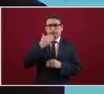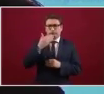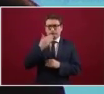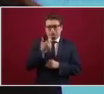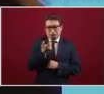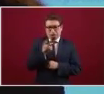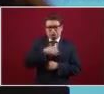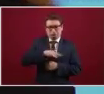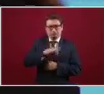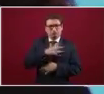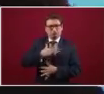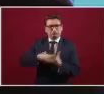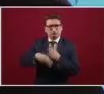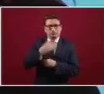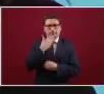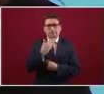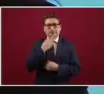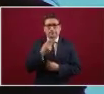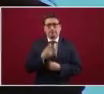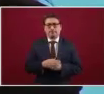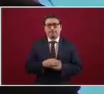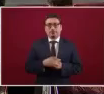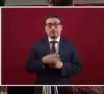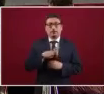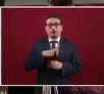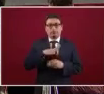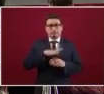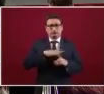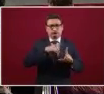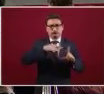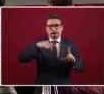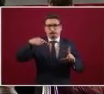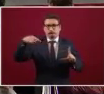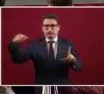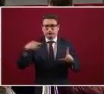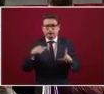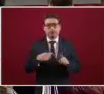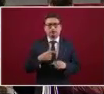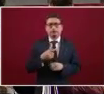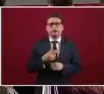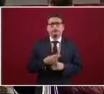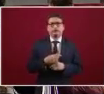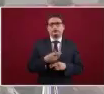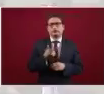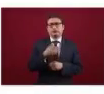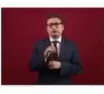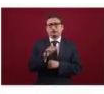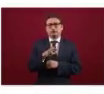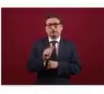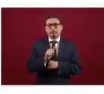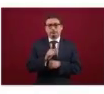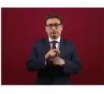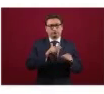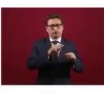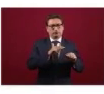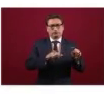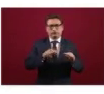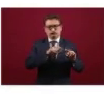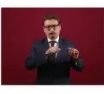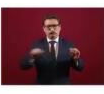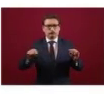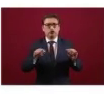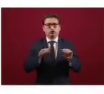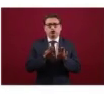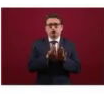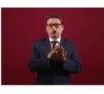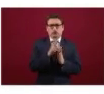viable. En la siguiente gráfica vamos a ver, ahí está, la línea del proyecto, cómo